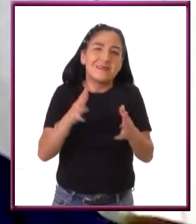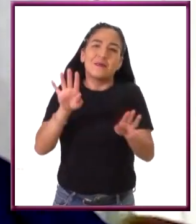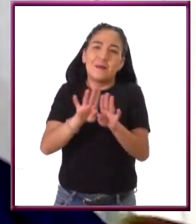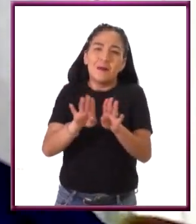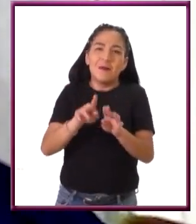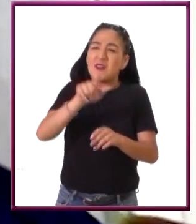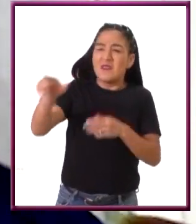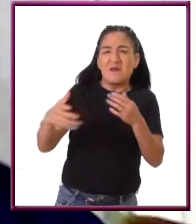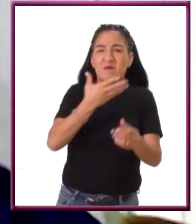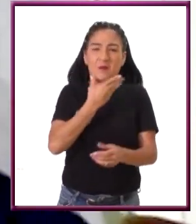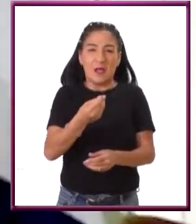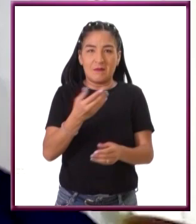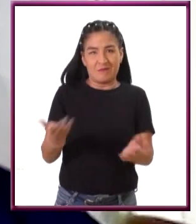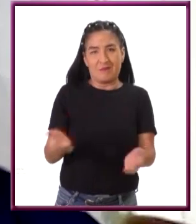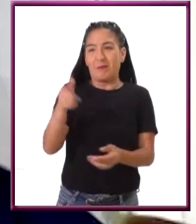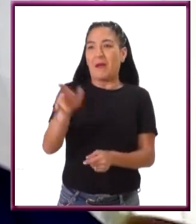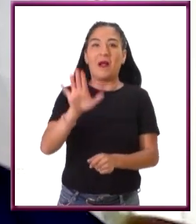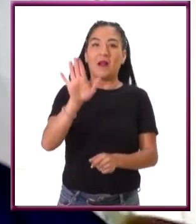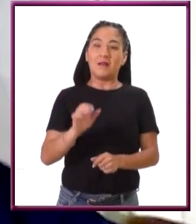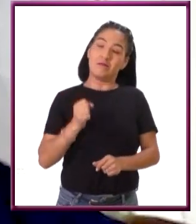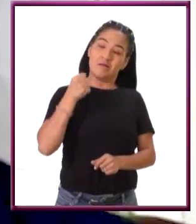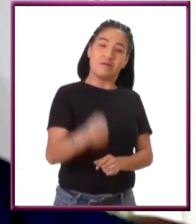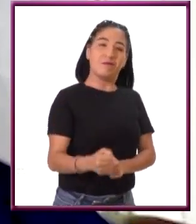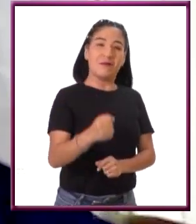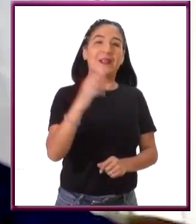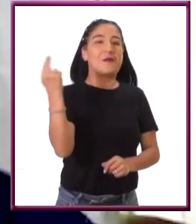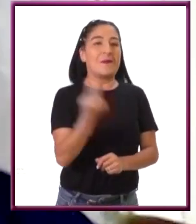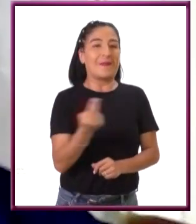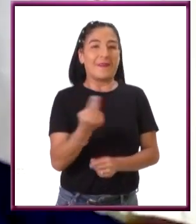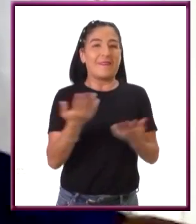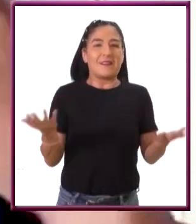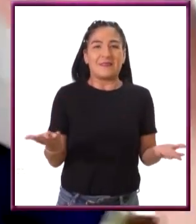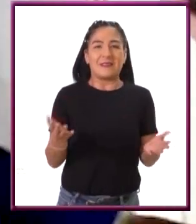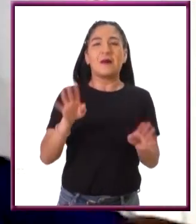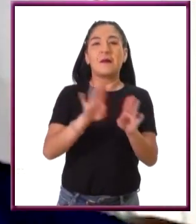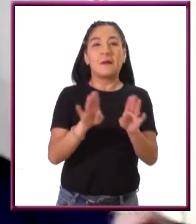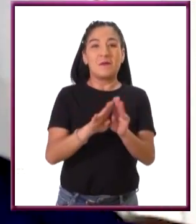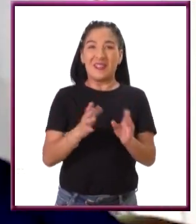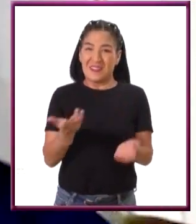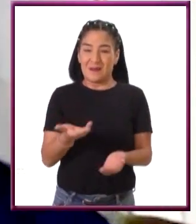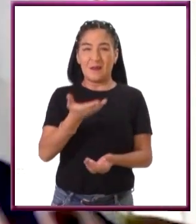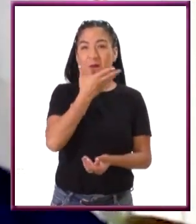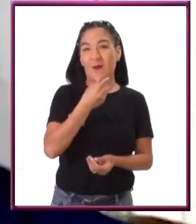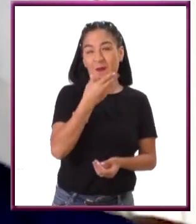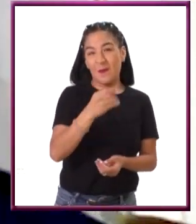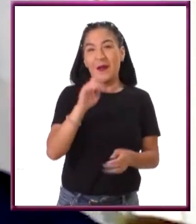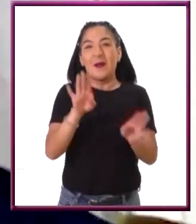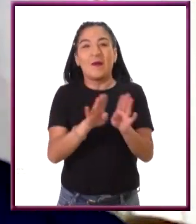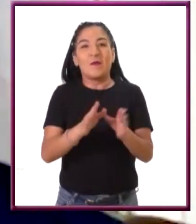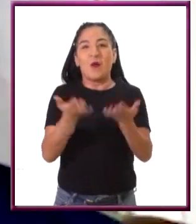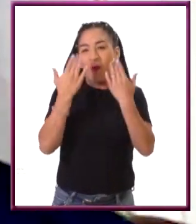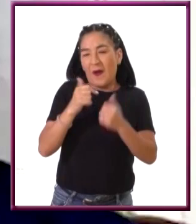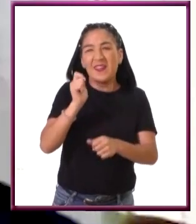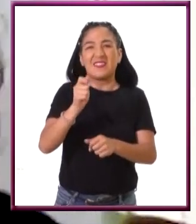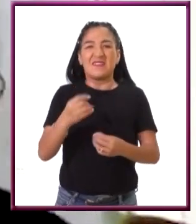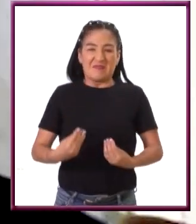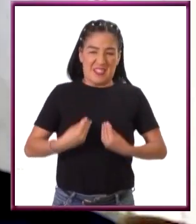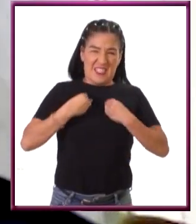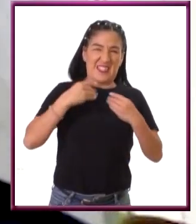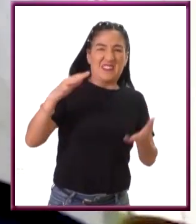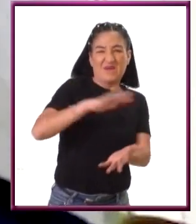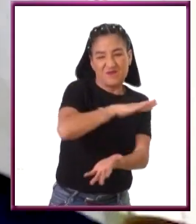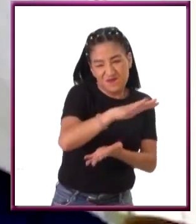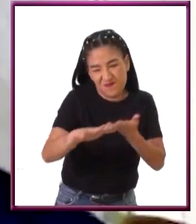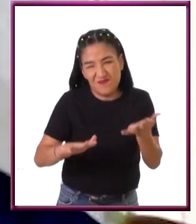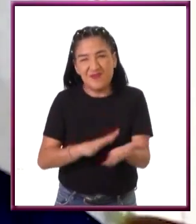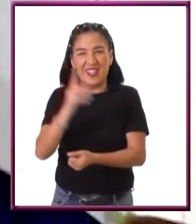las permitimos, nos parecen necesarias, ¿no? Hay quien piensa que si no tienes como estos arrebatos y esta vida